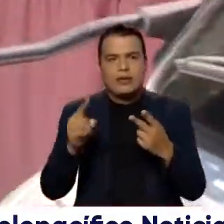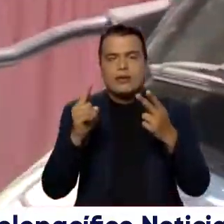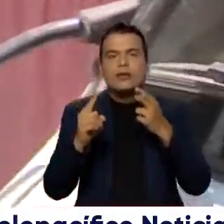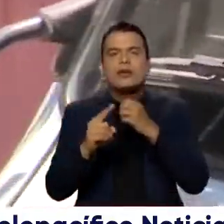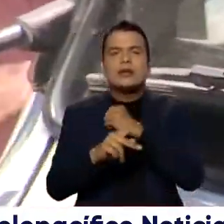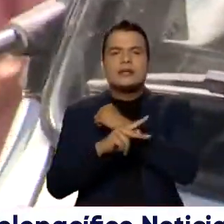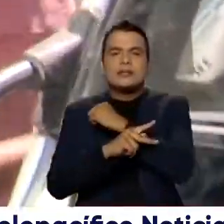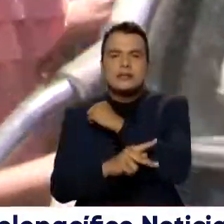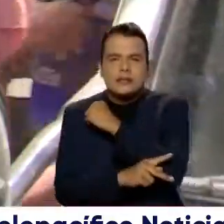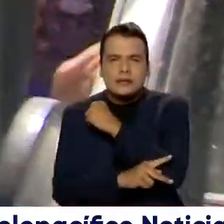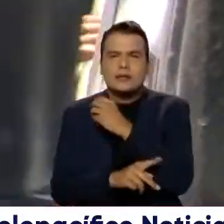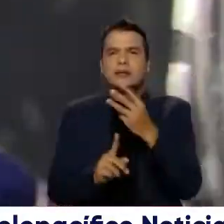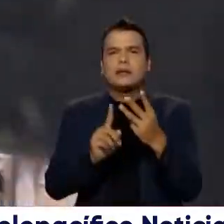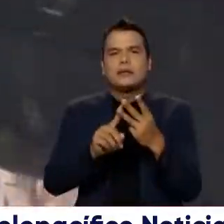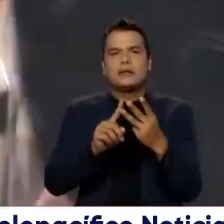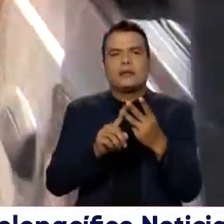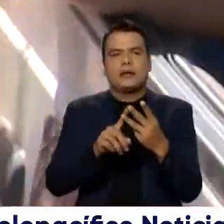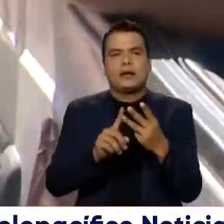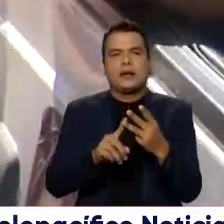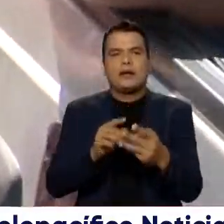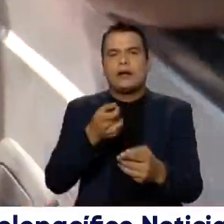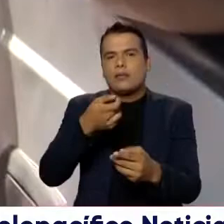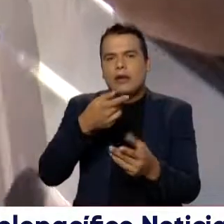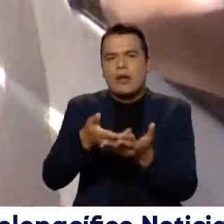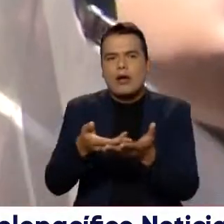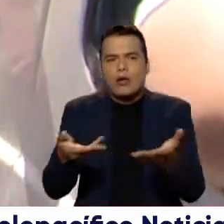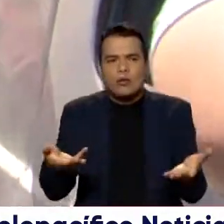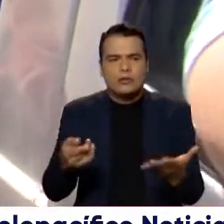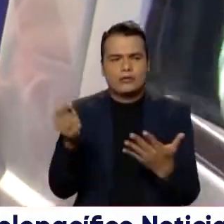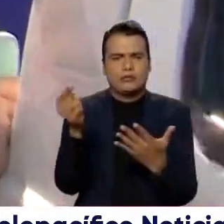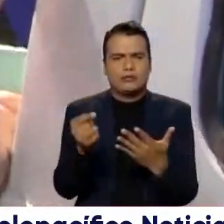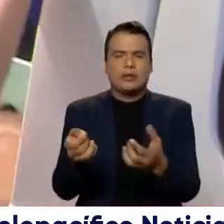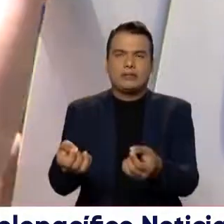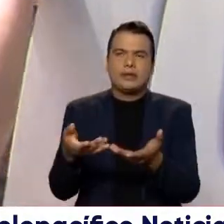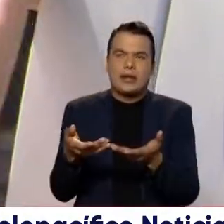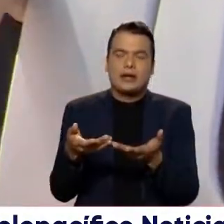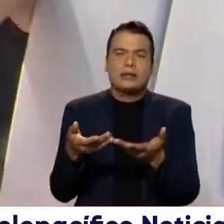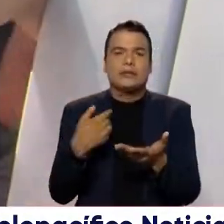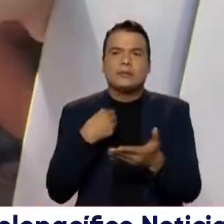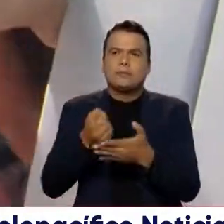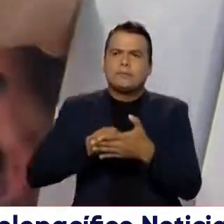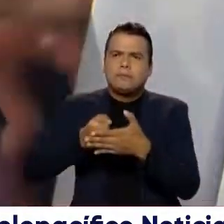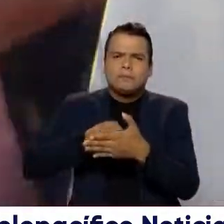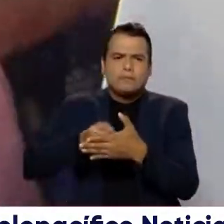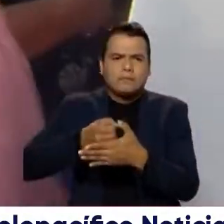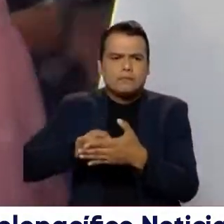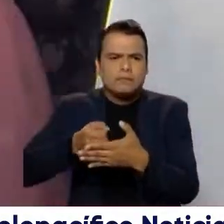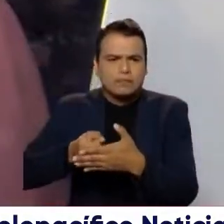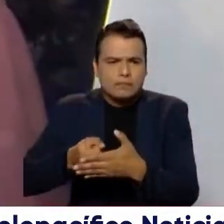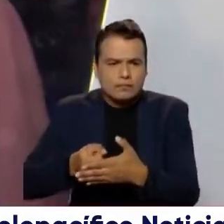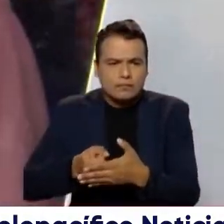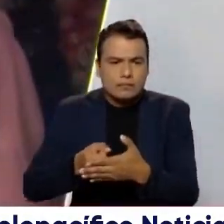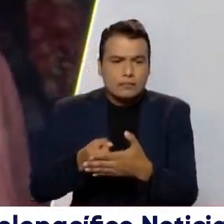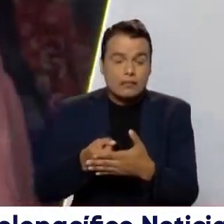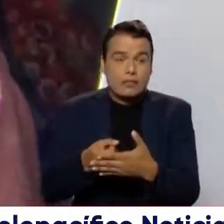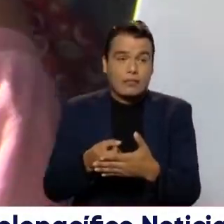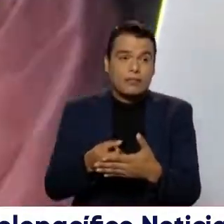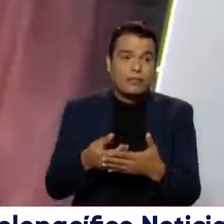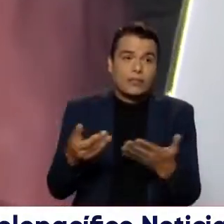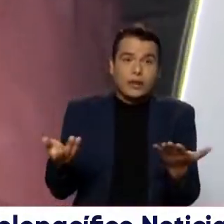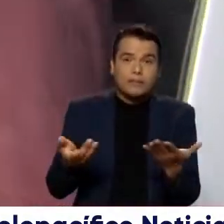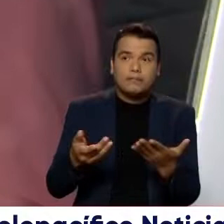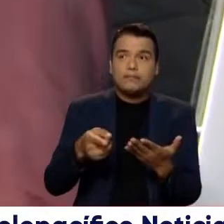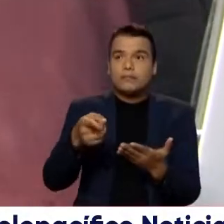psiquiatría, medicamento, etcétera. O sea, estoy en ese proceso. Si no te colaboran con esa